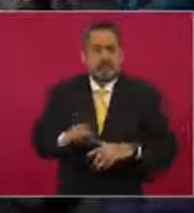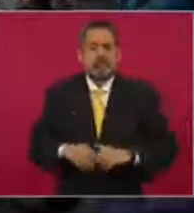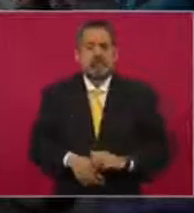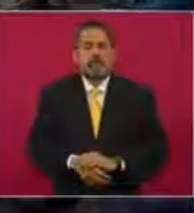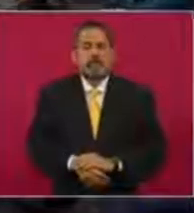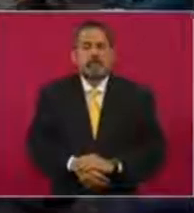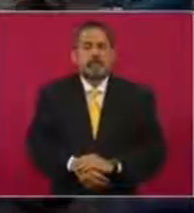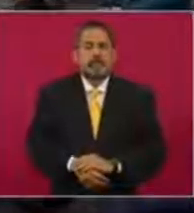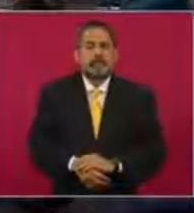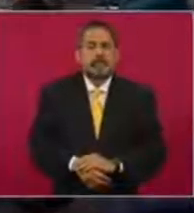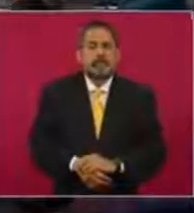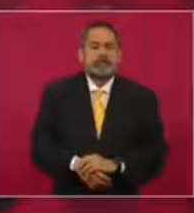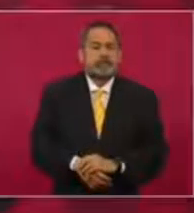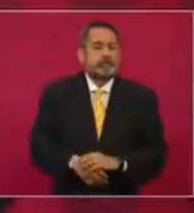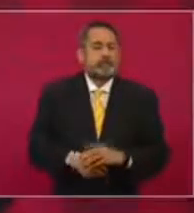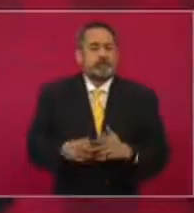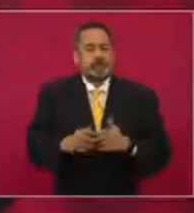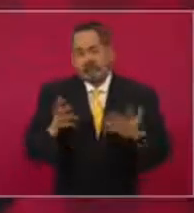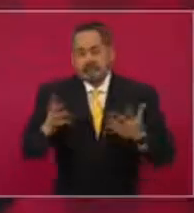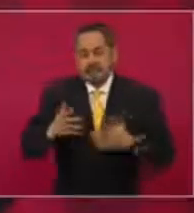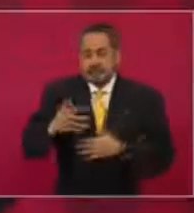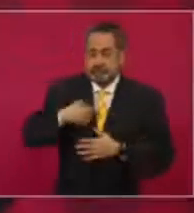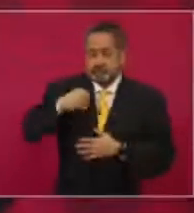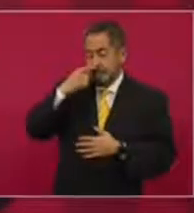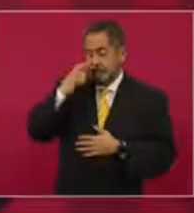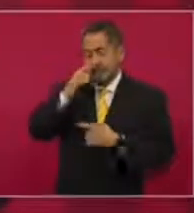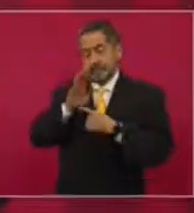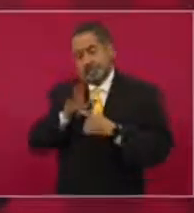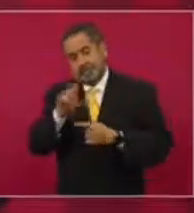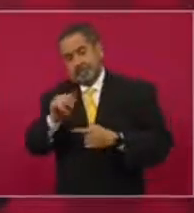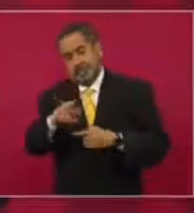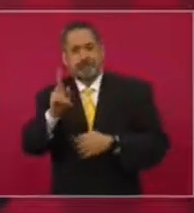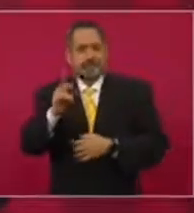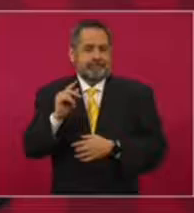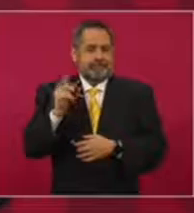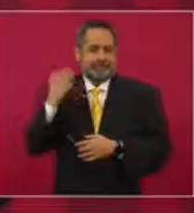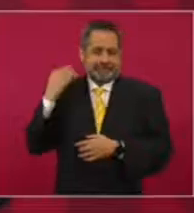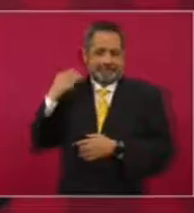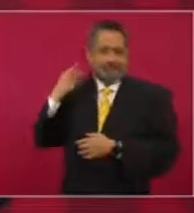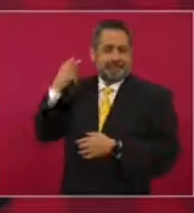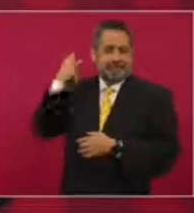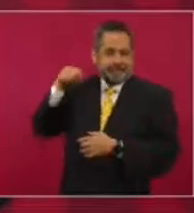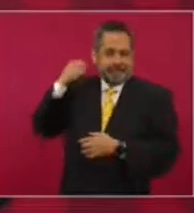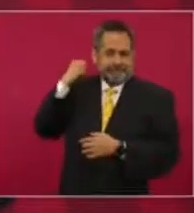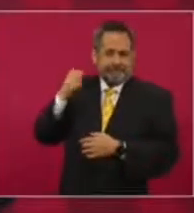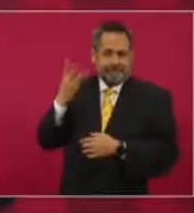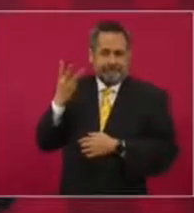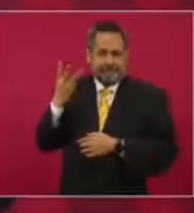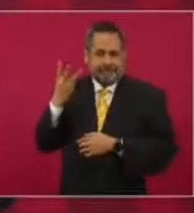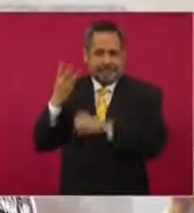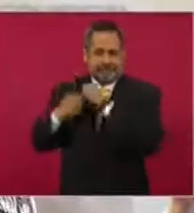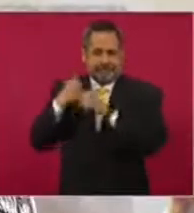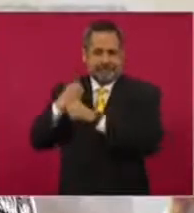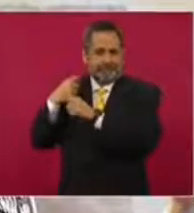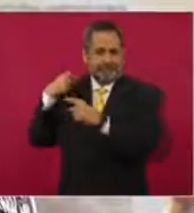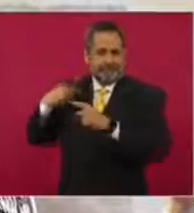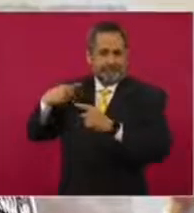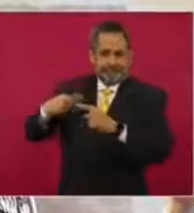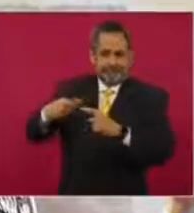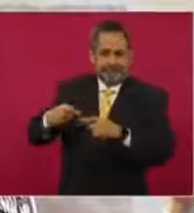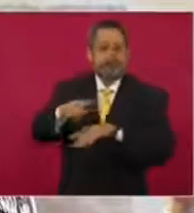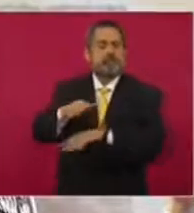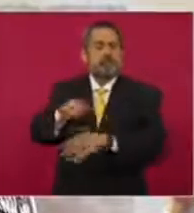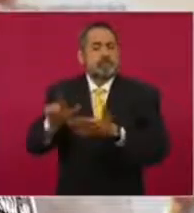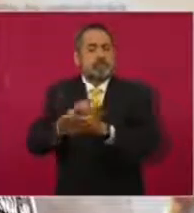bueno no es por presumir pero en tabasco en los últimos tres años podemos decir que en materia legislativa